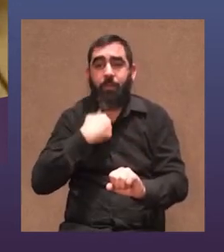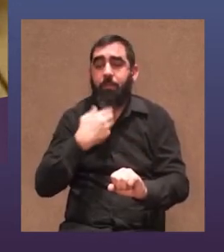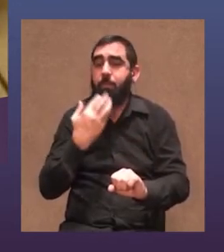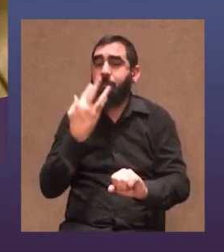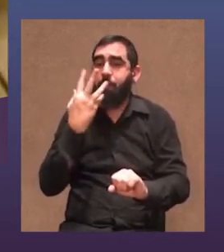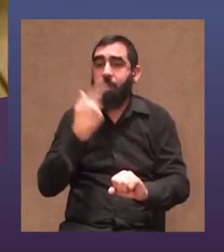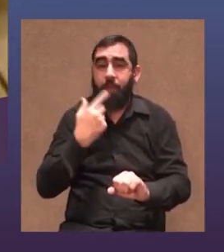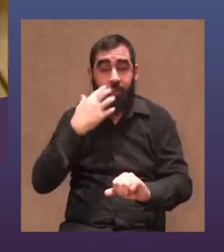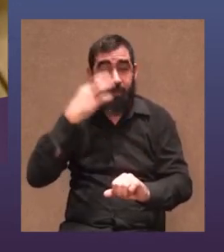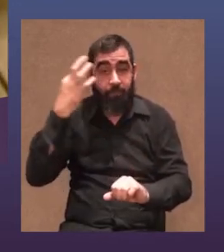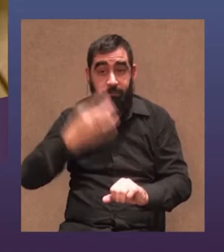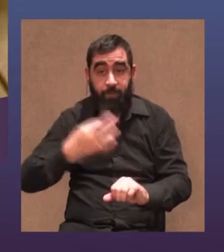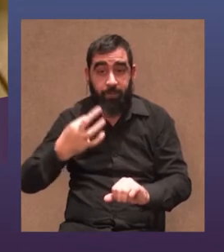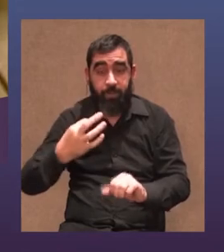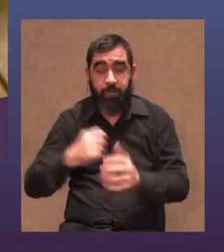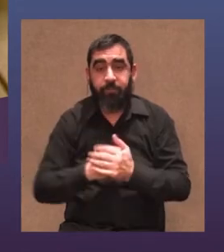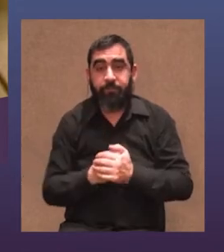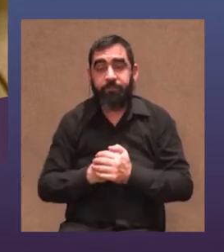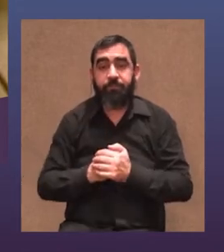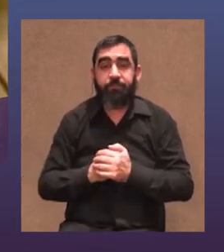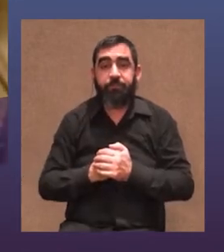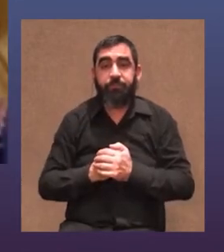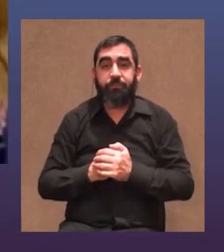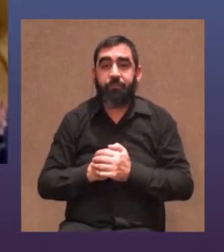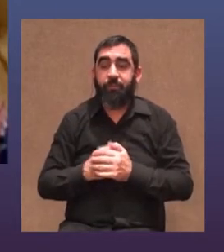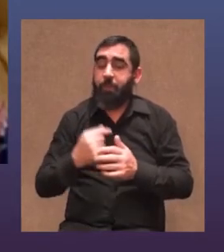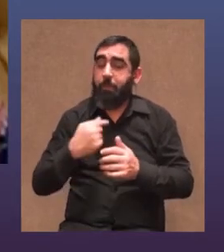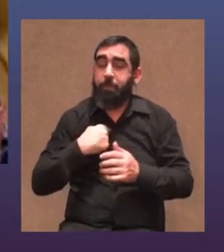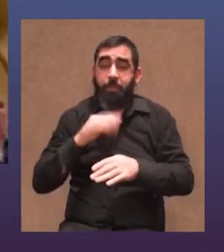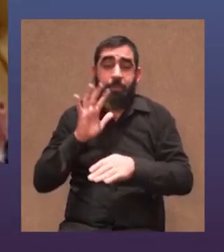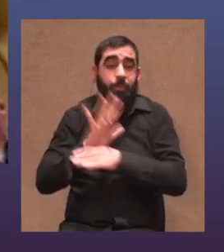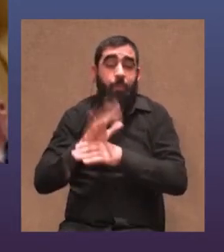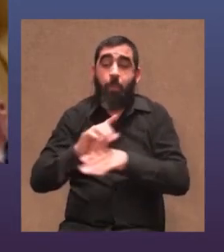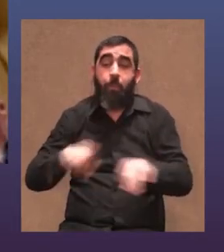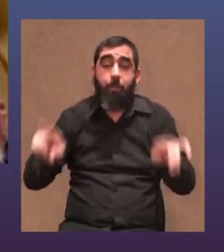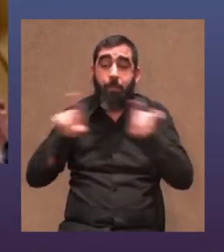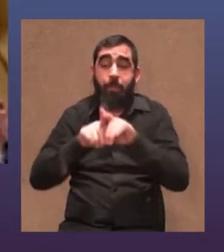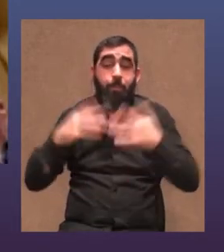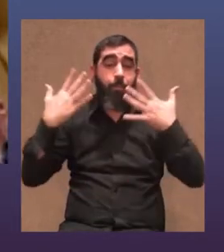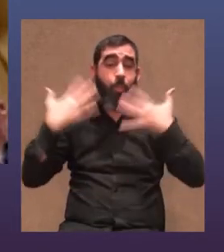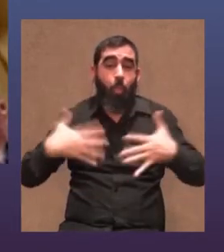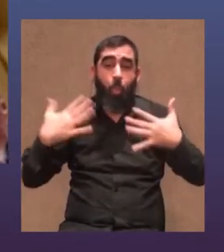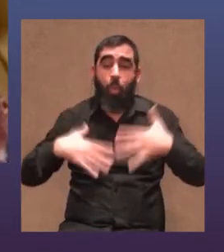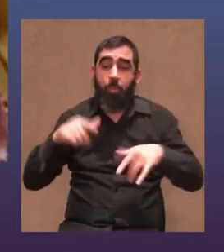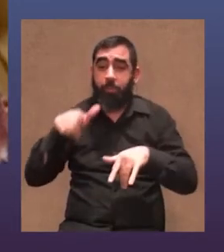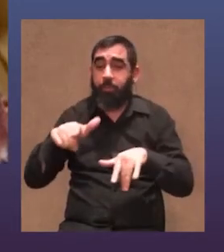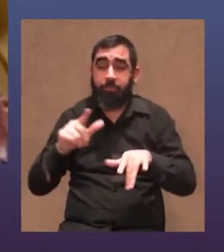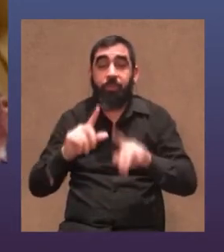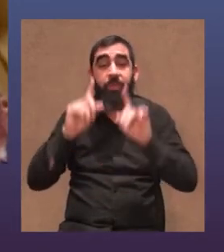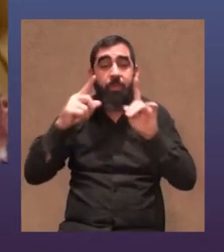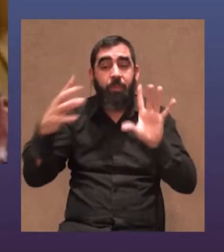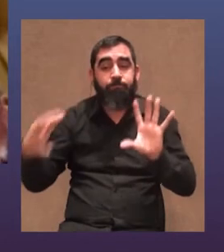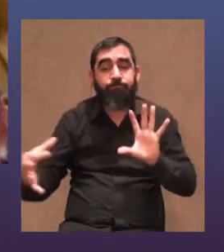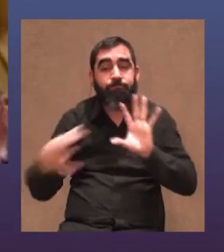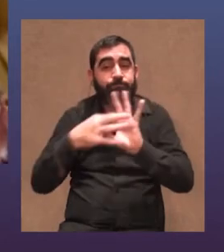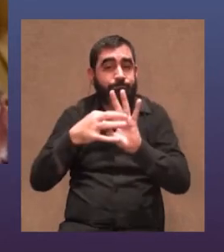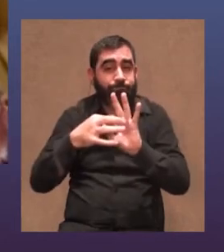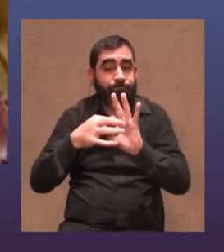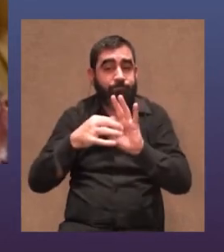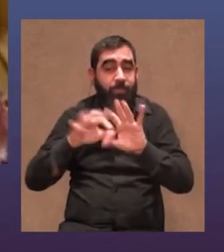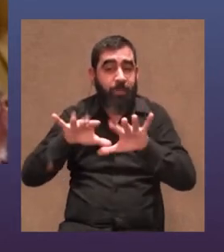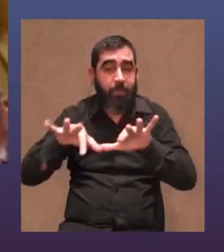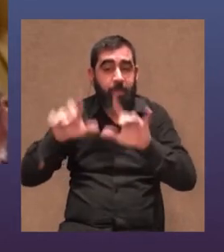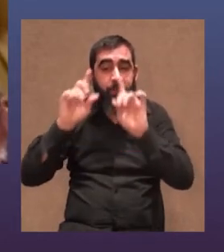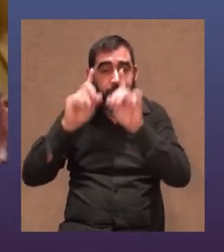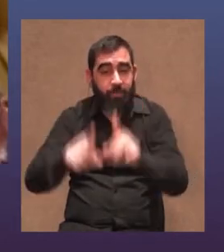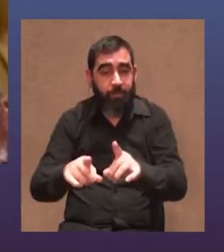para mí es mi instrumento. Es tu cuerpo. Y ese diálogo del que hablabas con el piano, ¿no? Ese